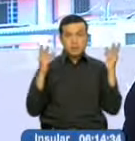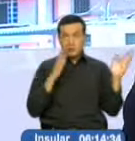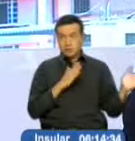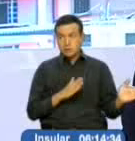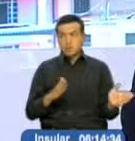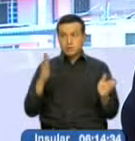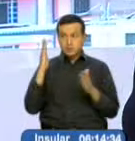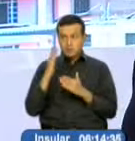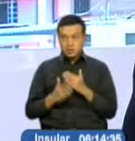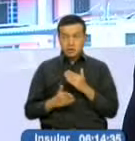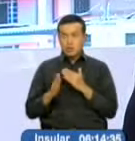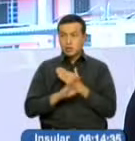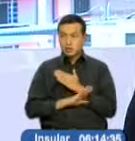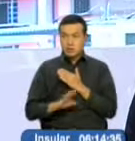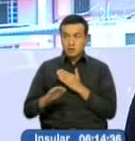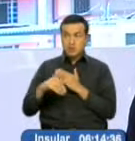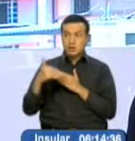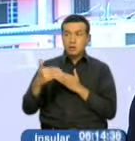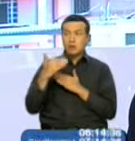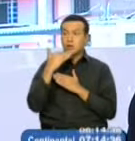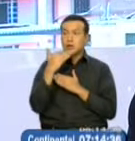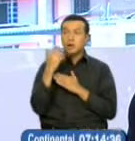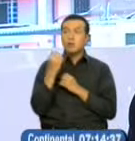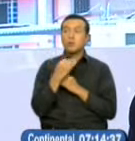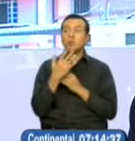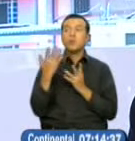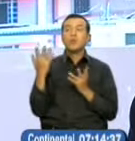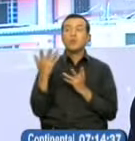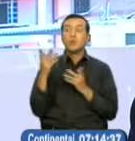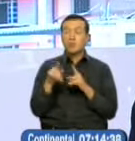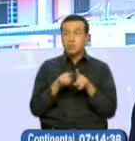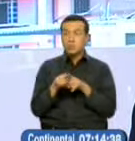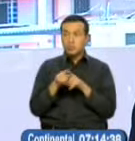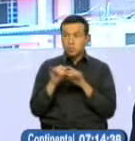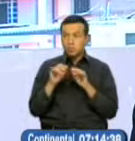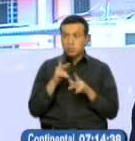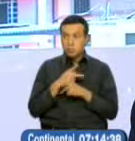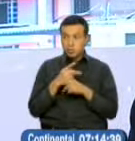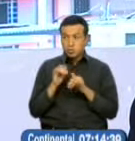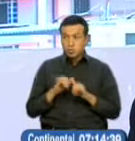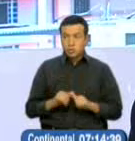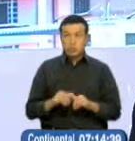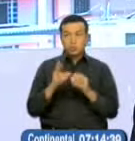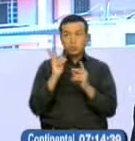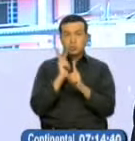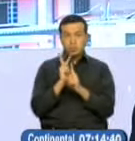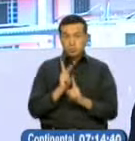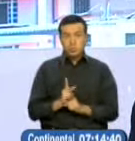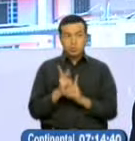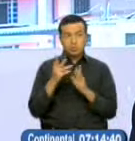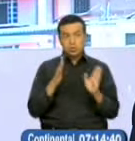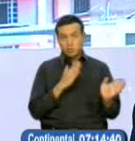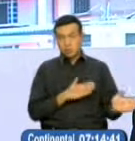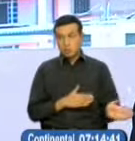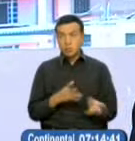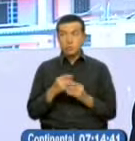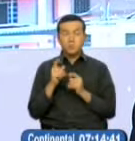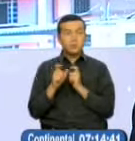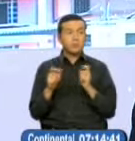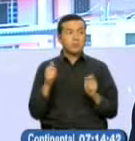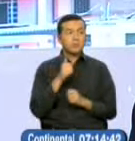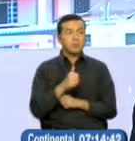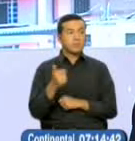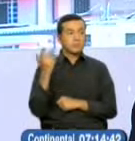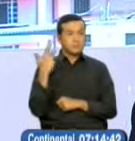que se van las salvaguardas, ¿qué tanto hemos logrado ser mucho más competitivos y productivos? Y yo creo que en muchos aspectos lo hemos logrado, muchos productores lo han